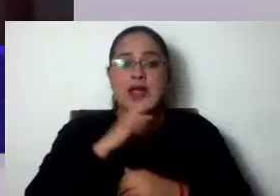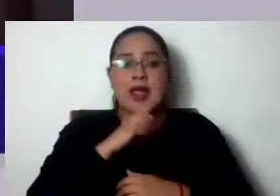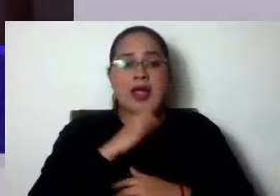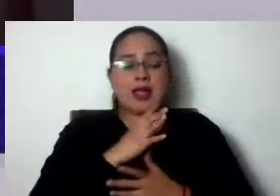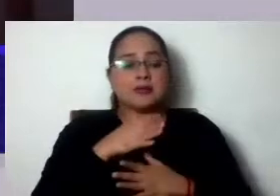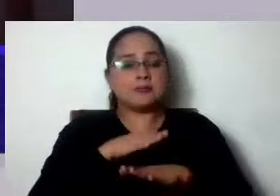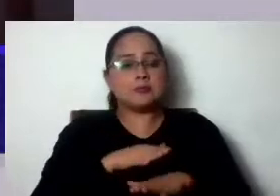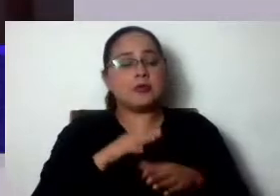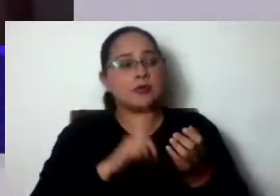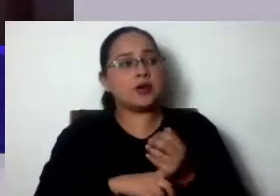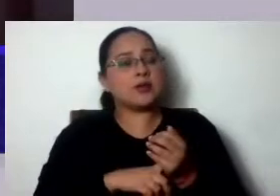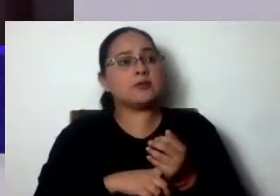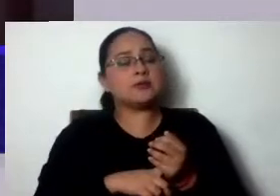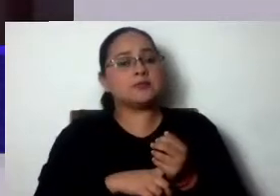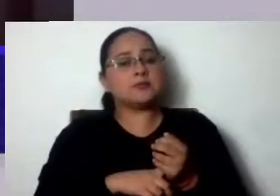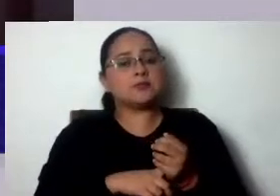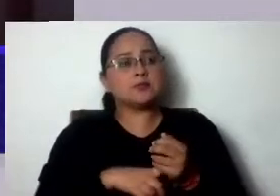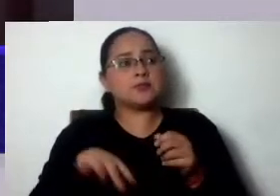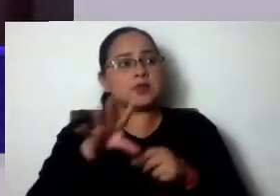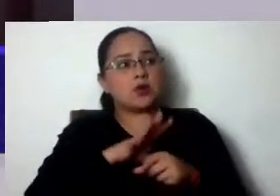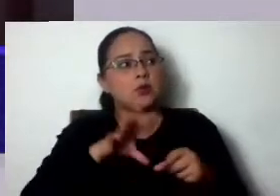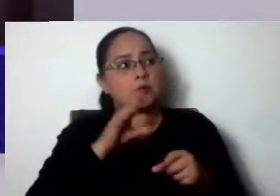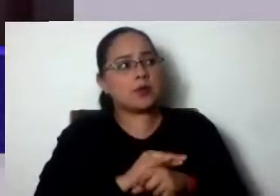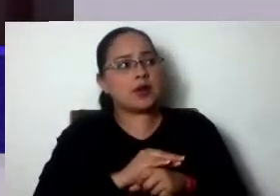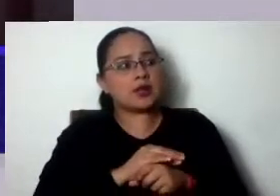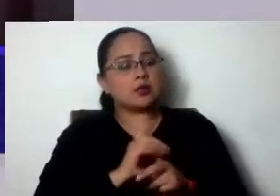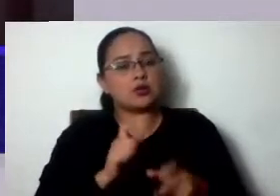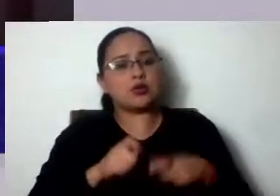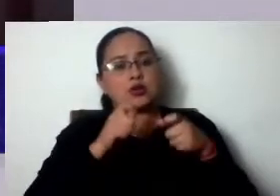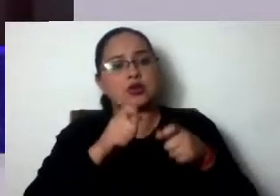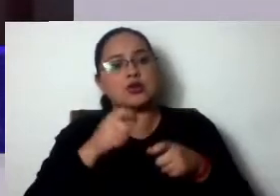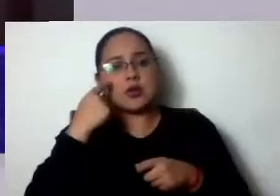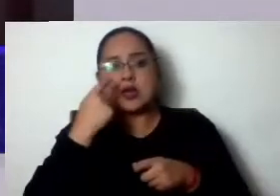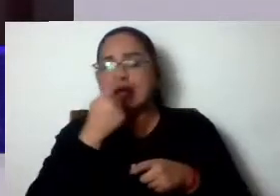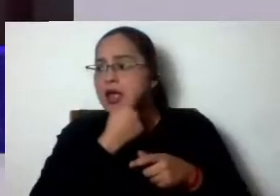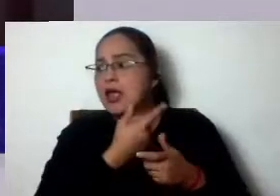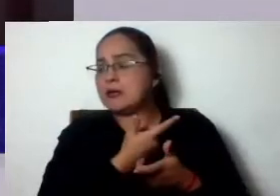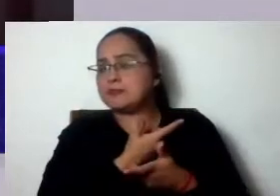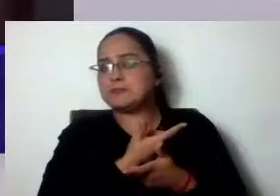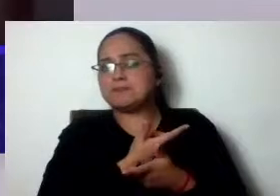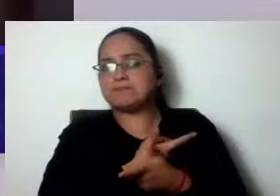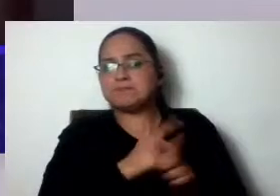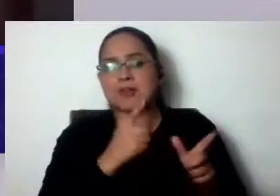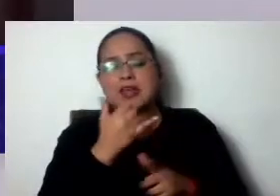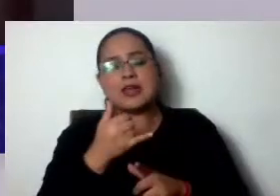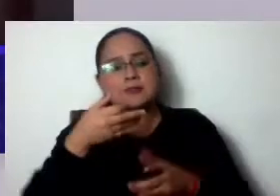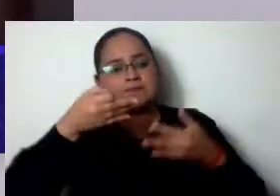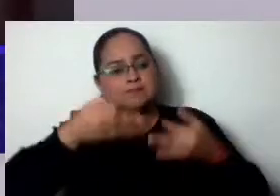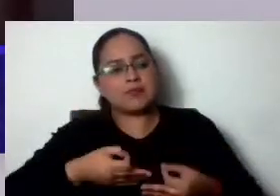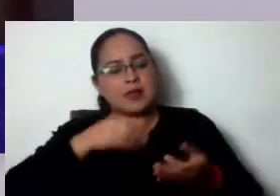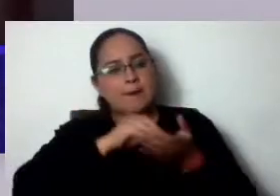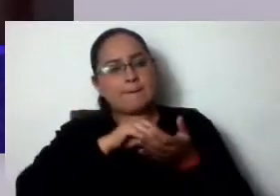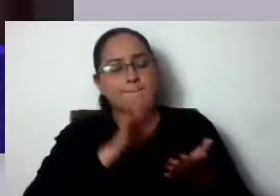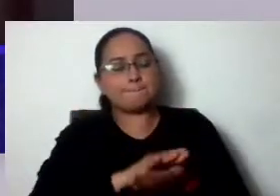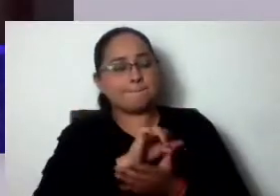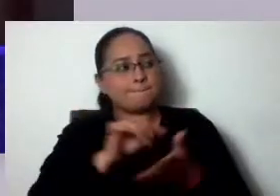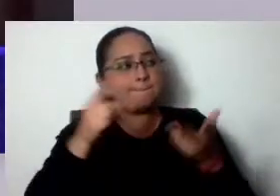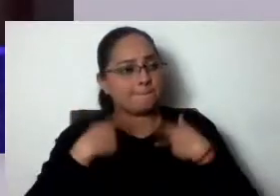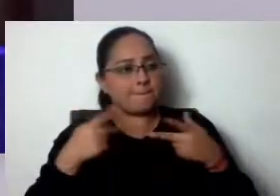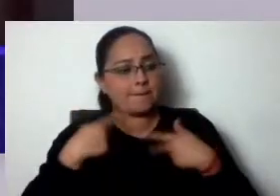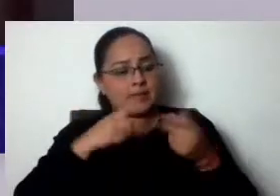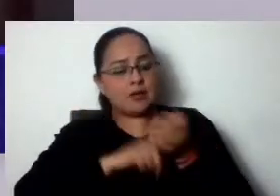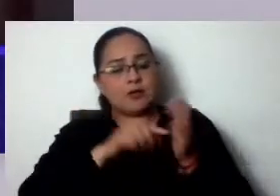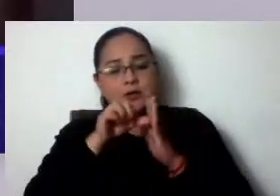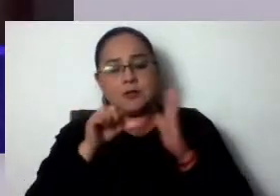sobre el pleno ejercicio de la libertad y la dignidad de los individuos en el artículo 25